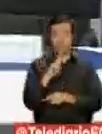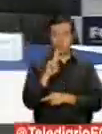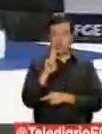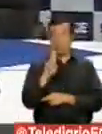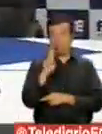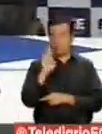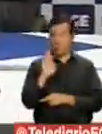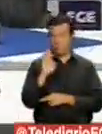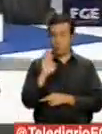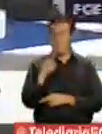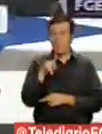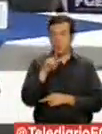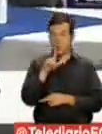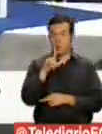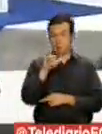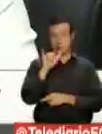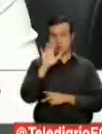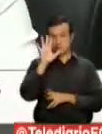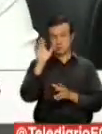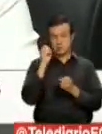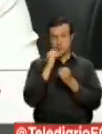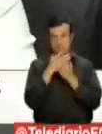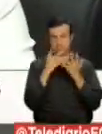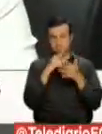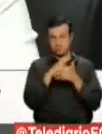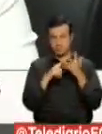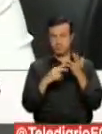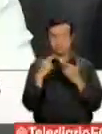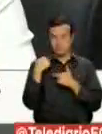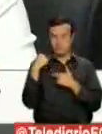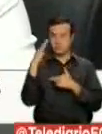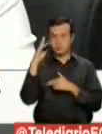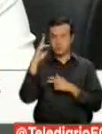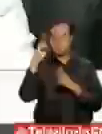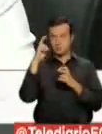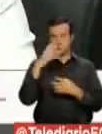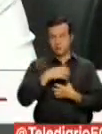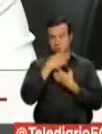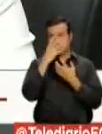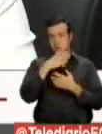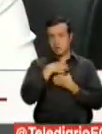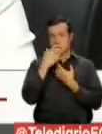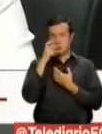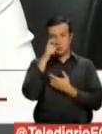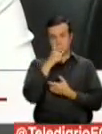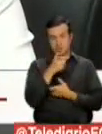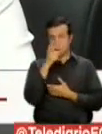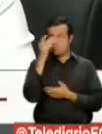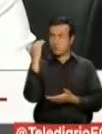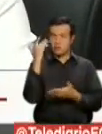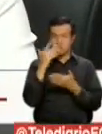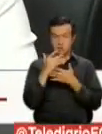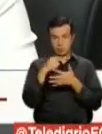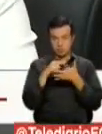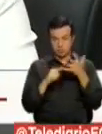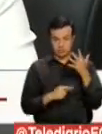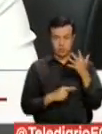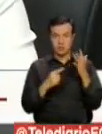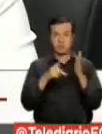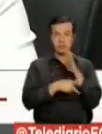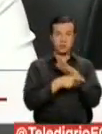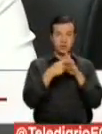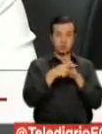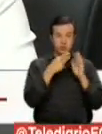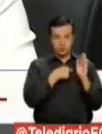Palacios, anunció novedades en varios casos. Me estoy ocupando de los casos que más ha reclamado la fiscalía. Dentro de esos está lo de